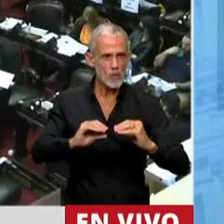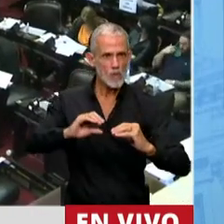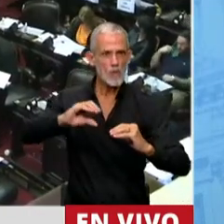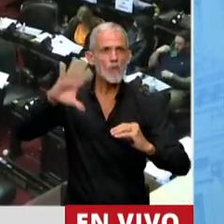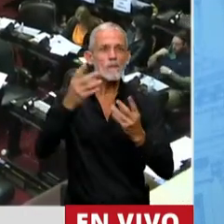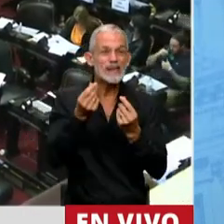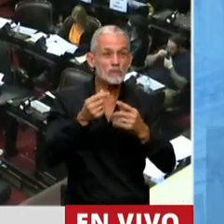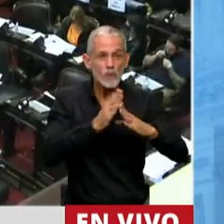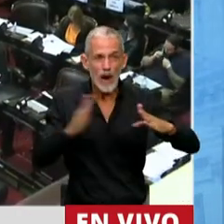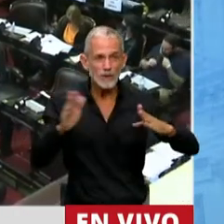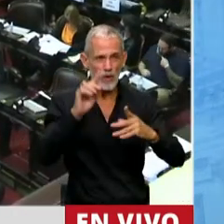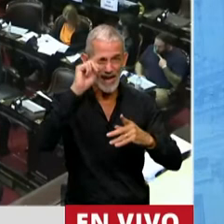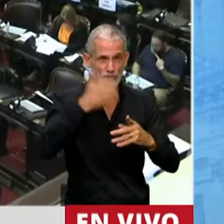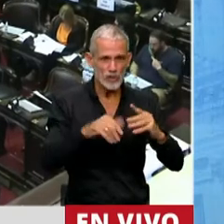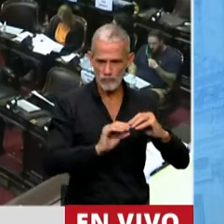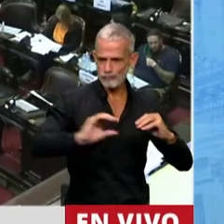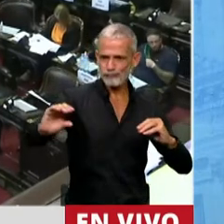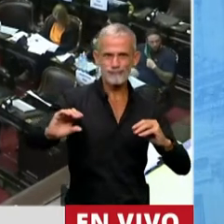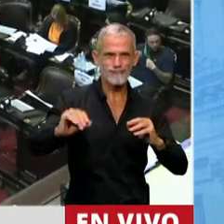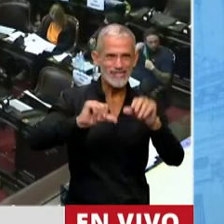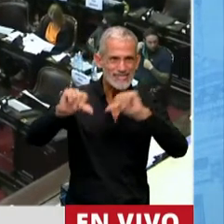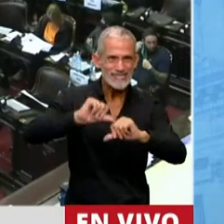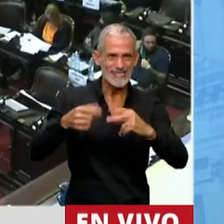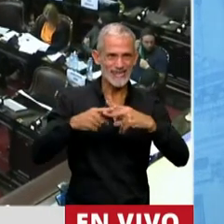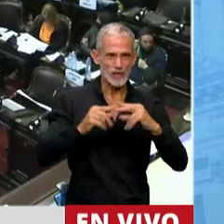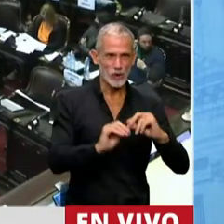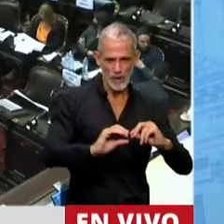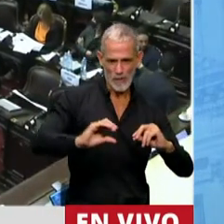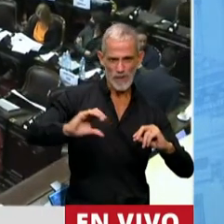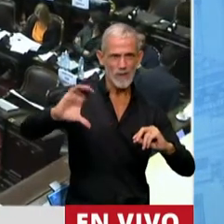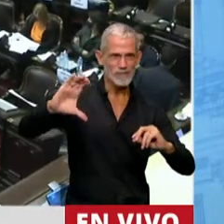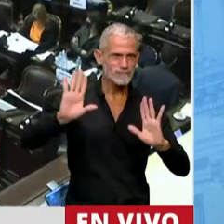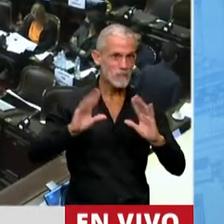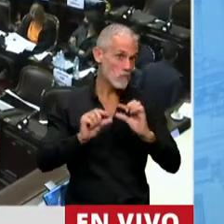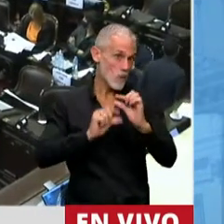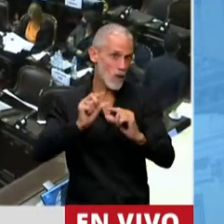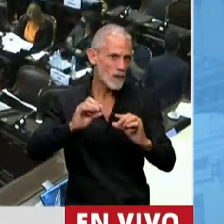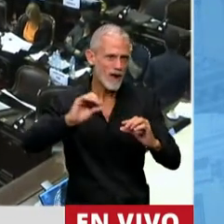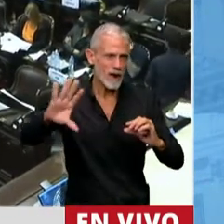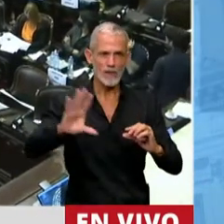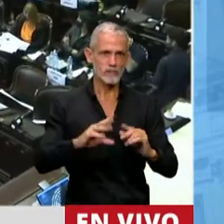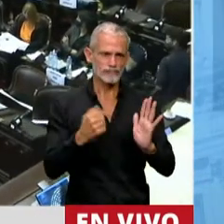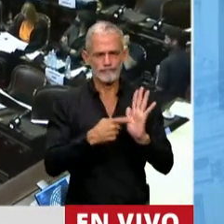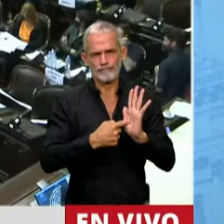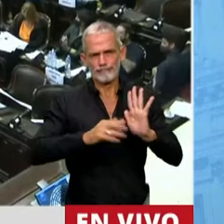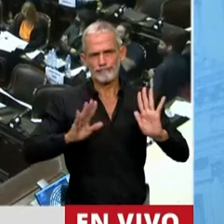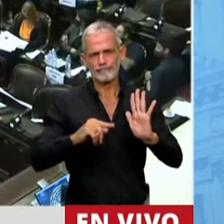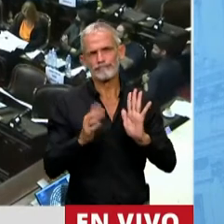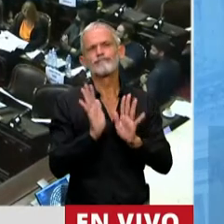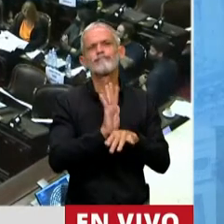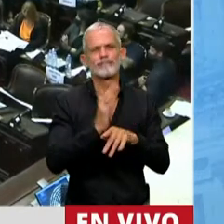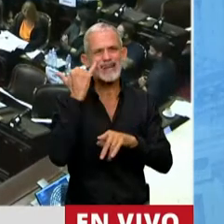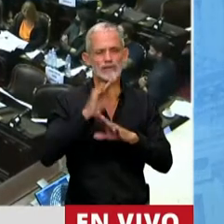del presupuesto nacional destinado al área de ciencia y técnica. Es una señal contundente de que después de